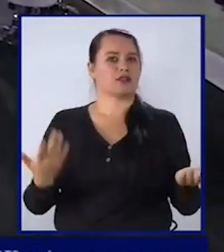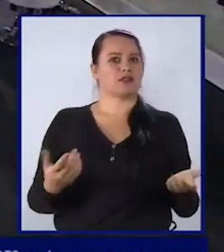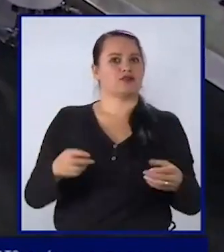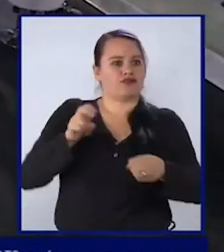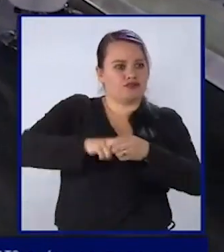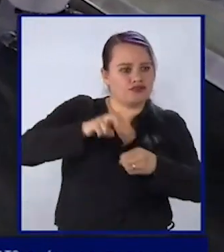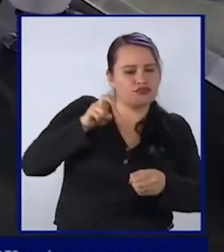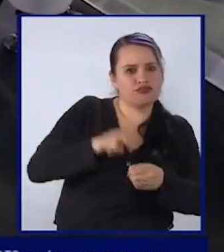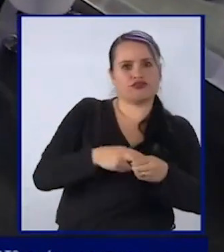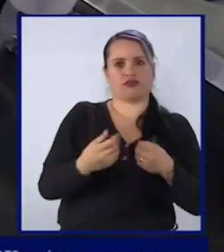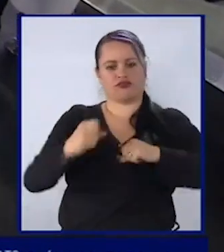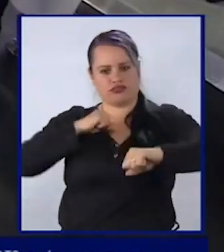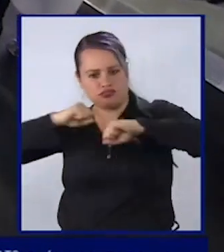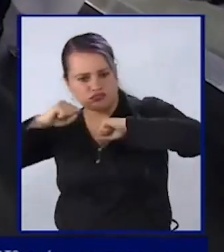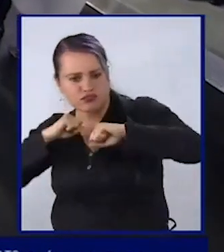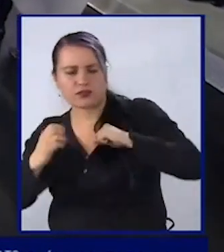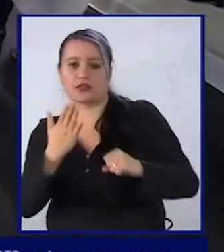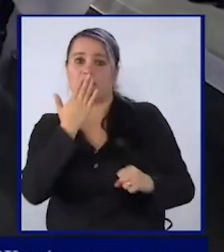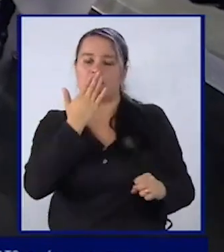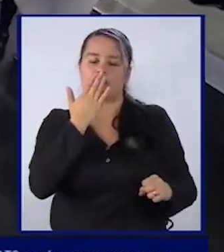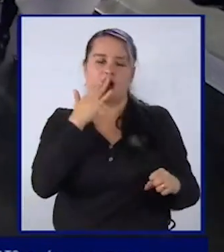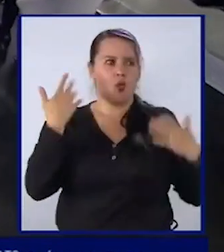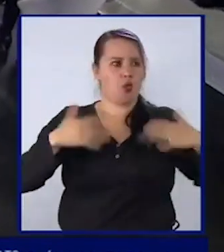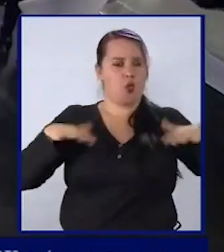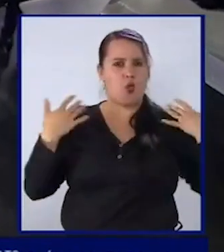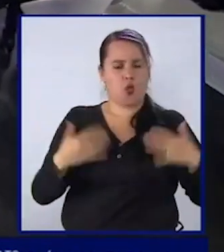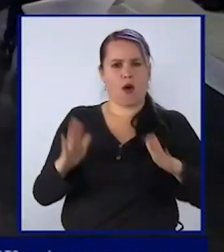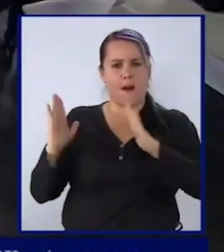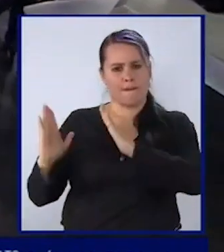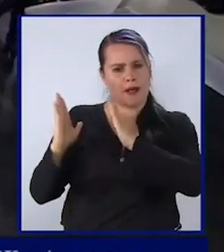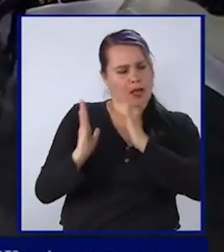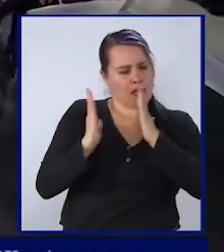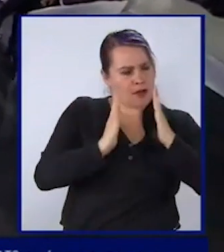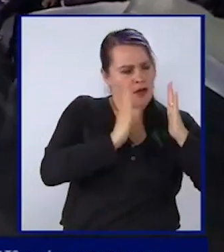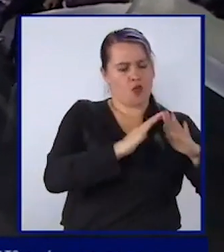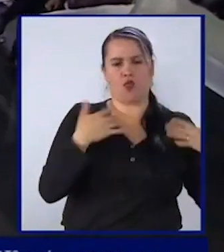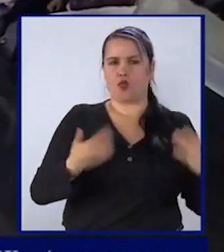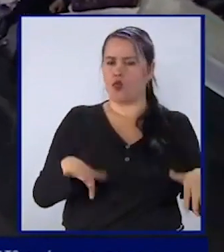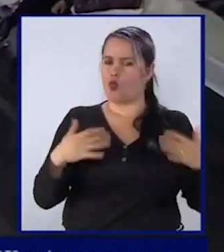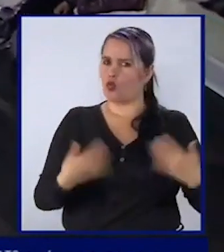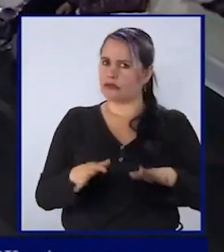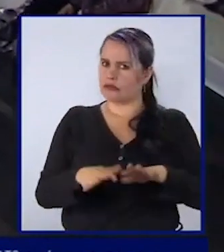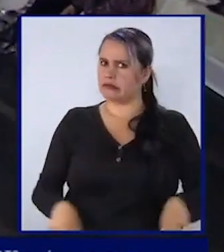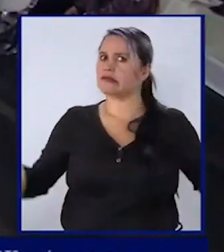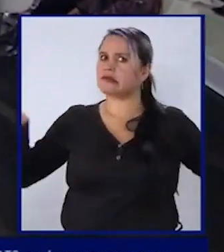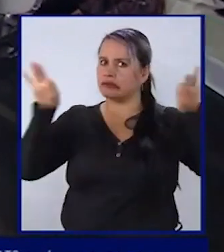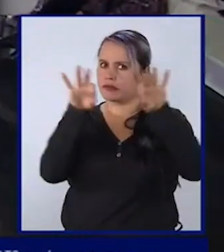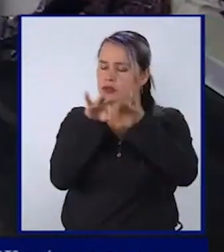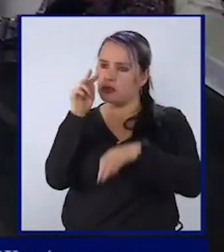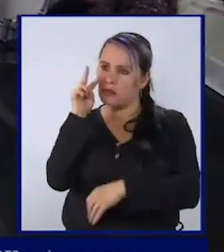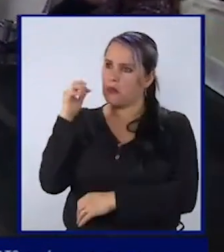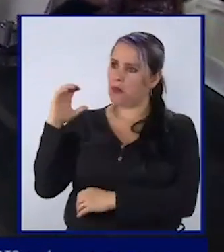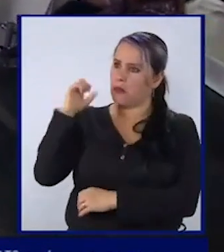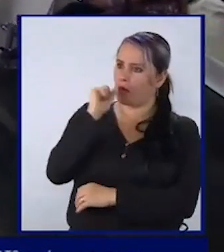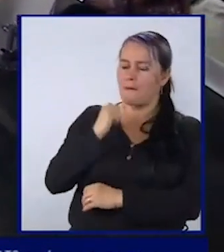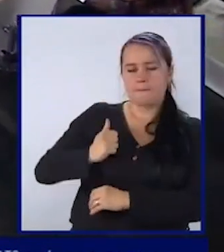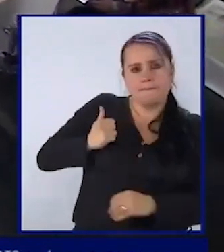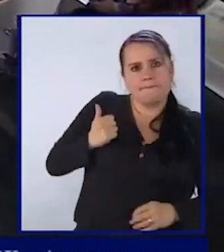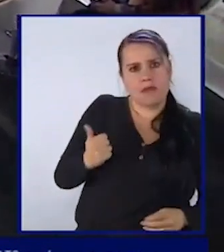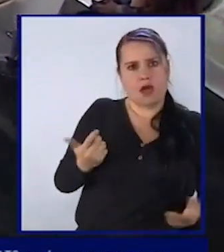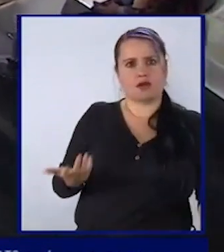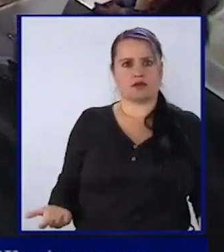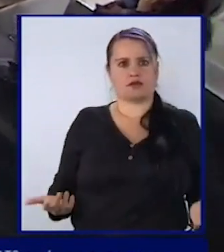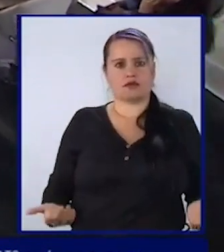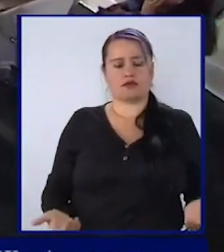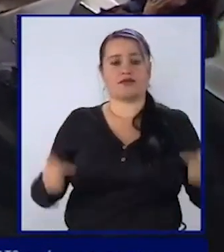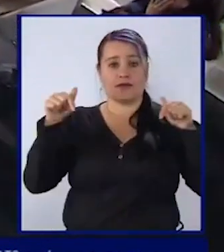movimiento indígena es muy fuerte, muy organizado y tiene una demanda que son legítimas, ¿no? Entonces,